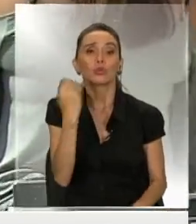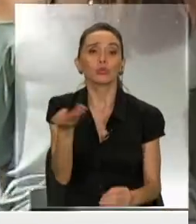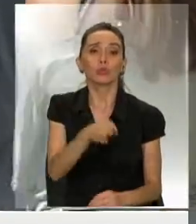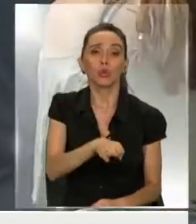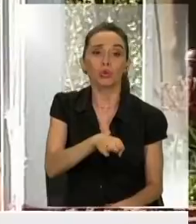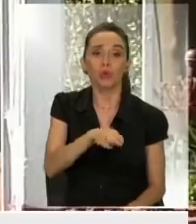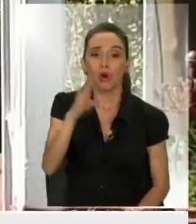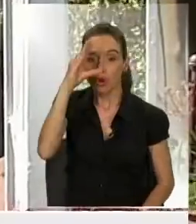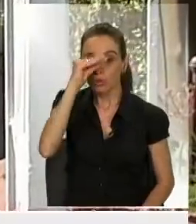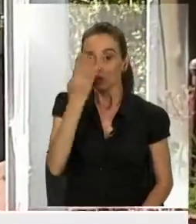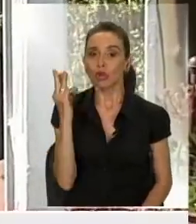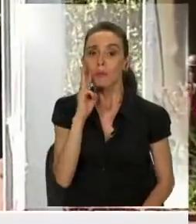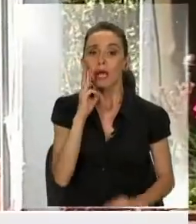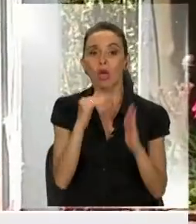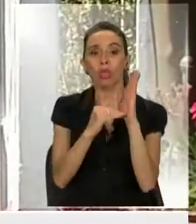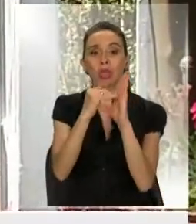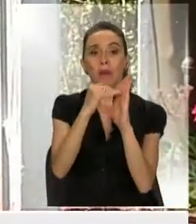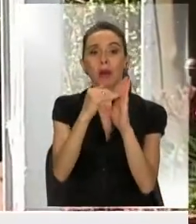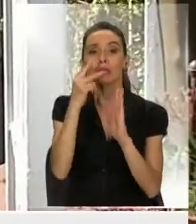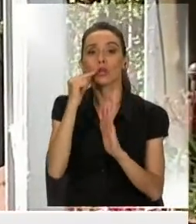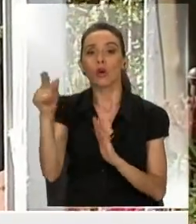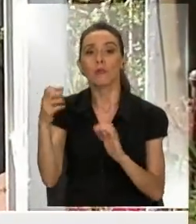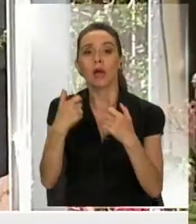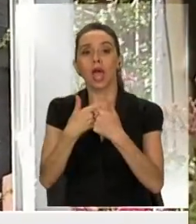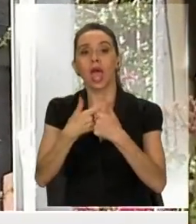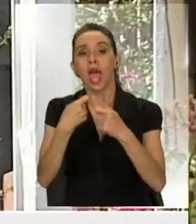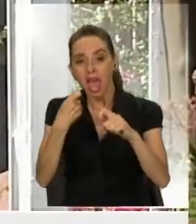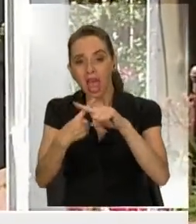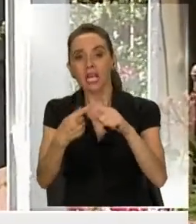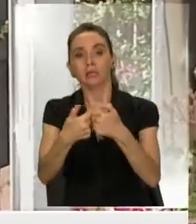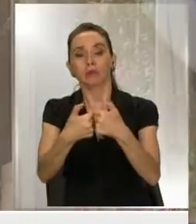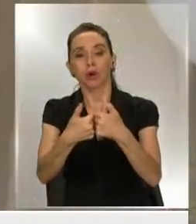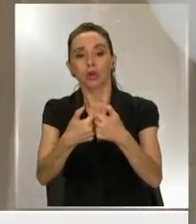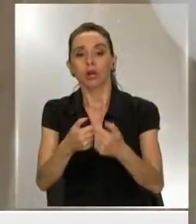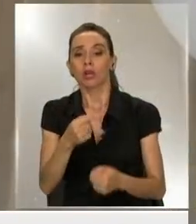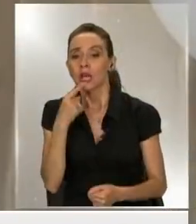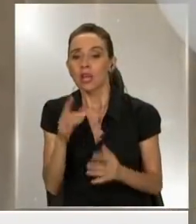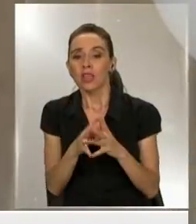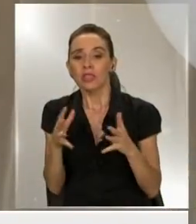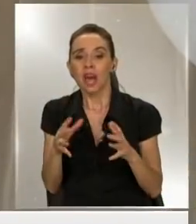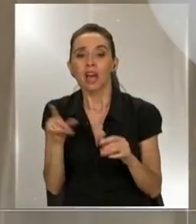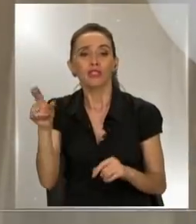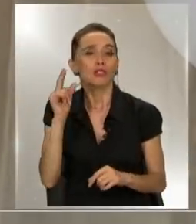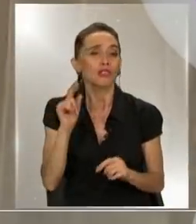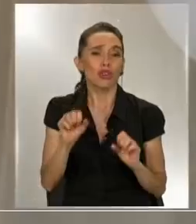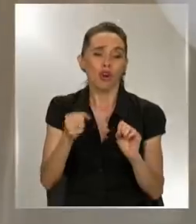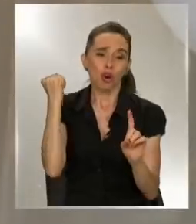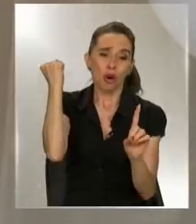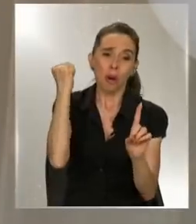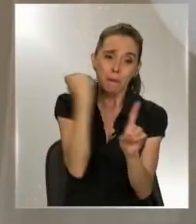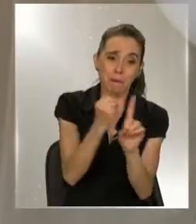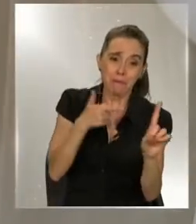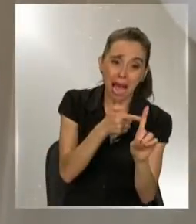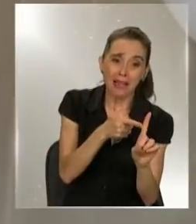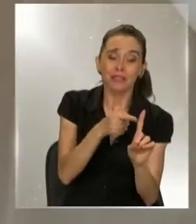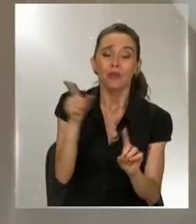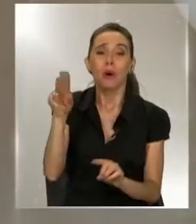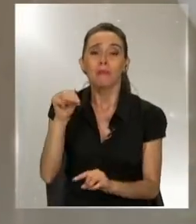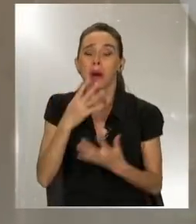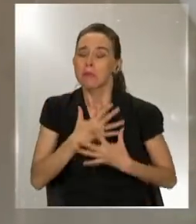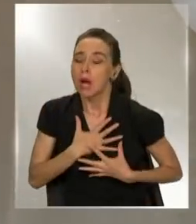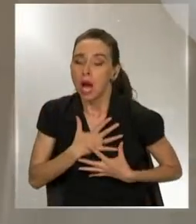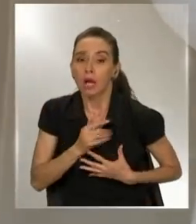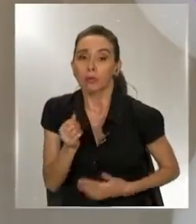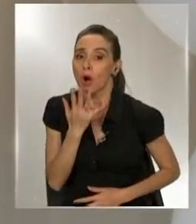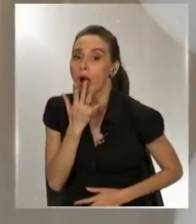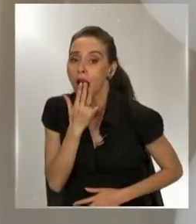de este miércoles en el departamento de su ex. Tanto daño que se está haciendo, esa mamá está destrozada. No puede ni hablar, no ha